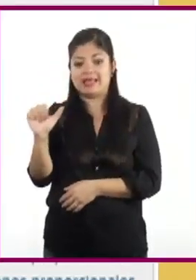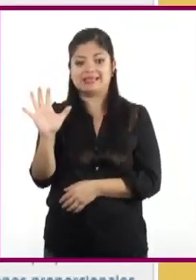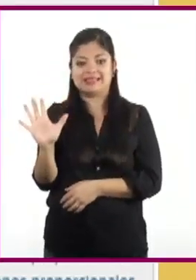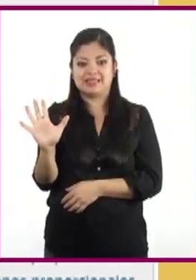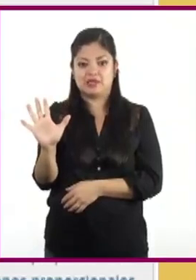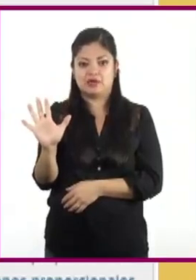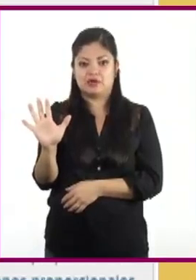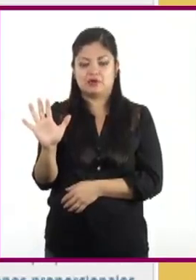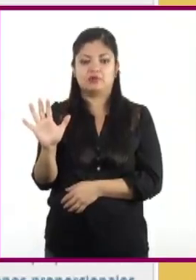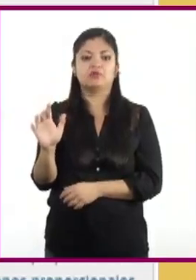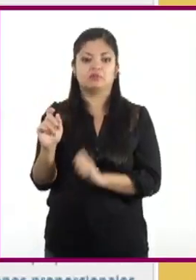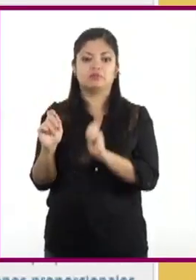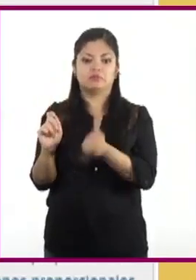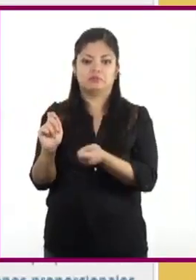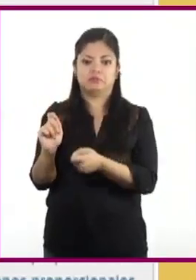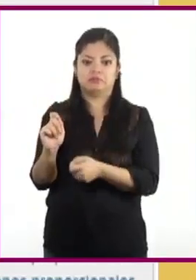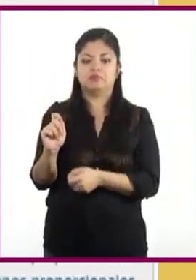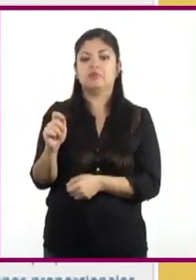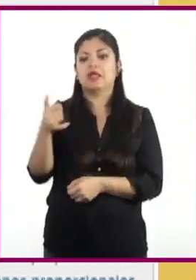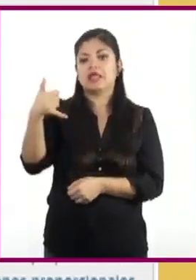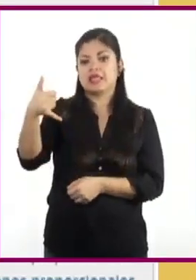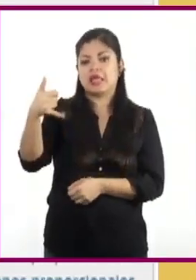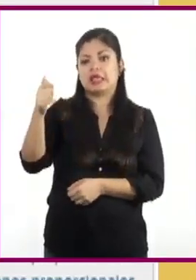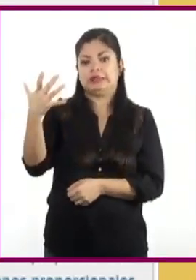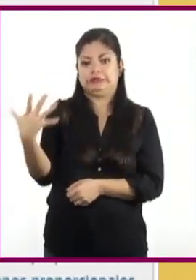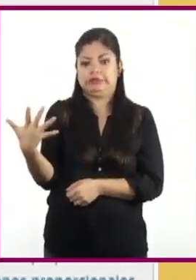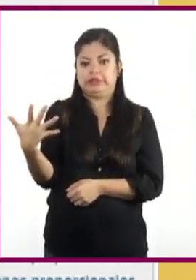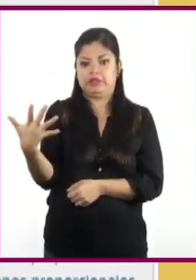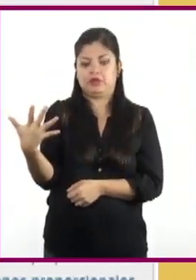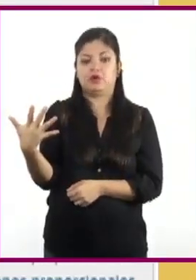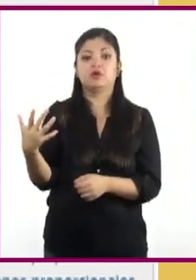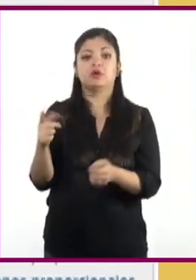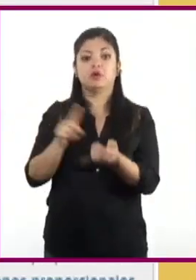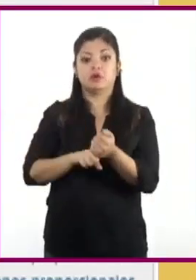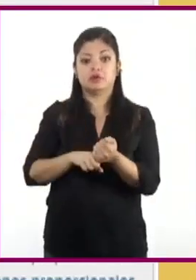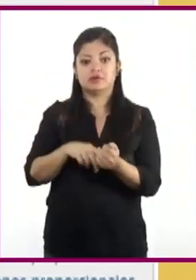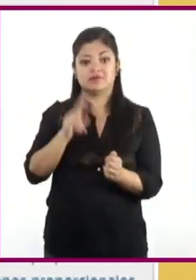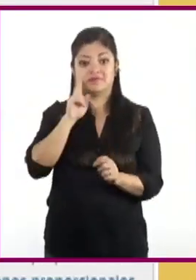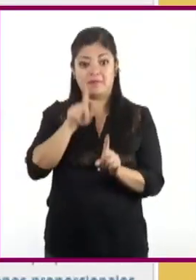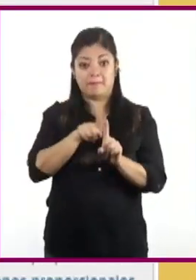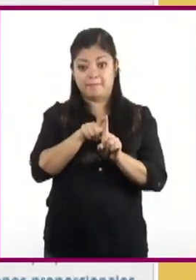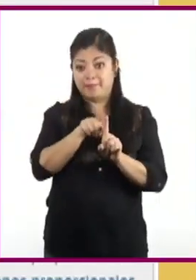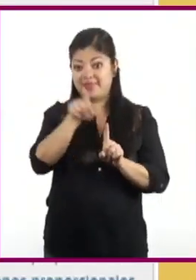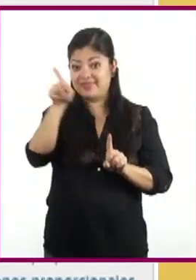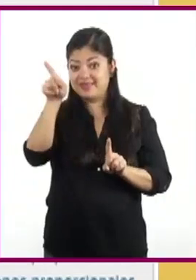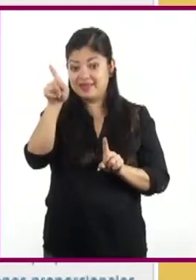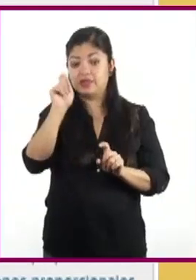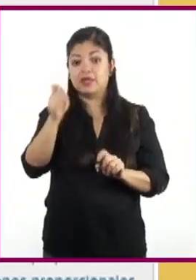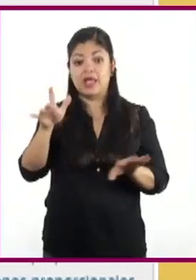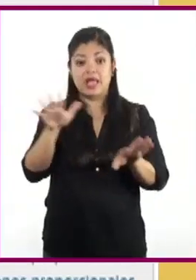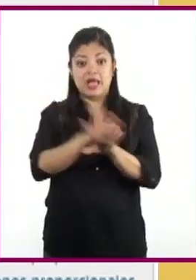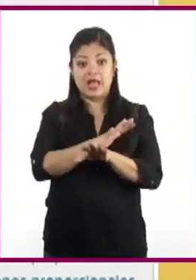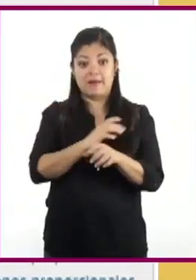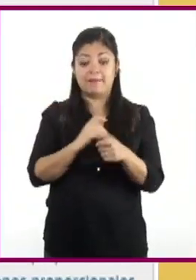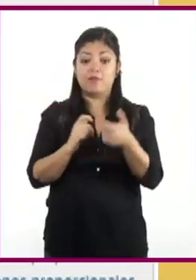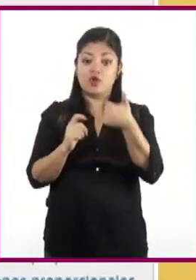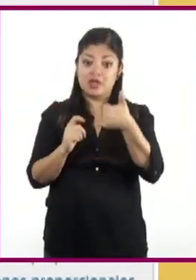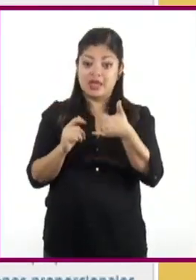El cambio en y es de 5. De modo que la pendiente, que se define como el cambio en y entre el cambio en